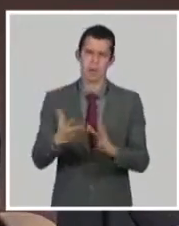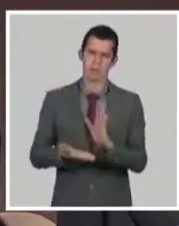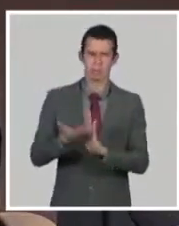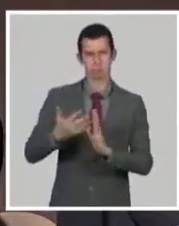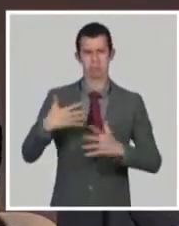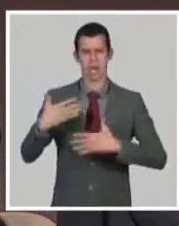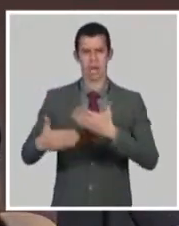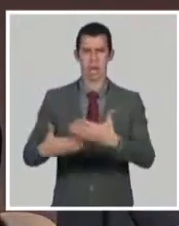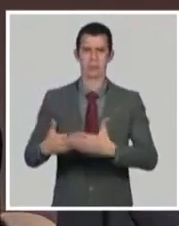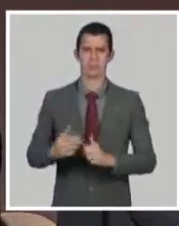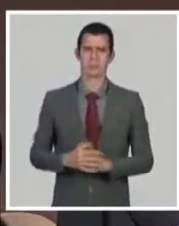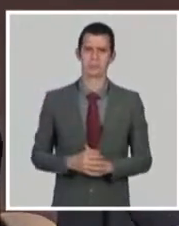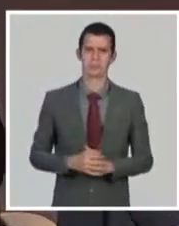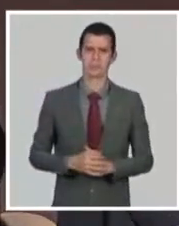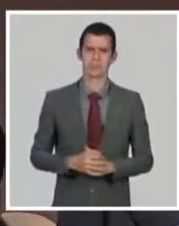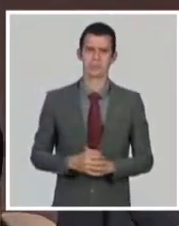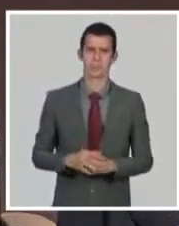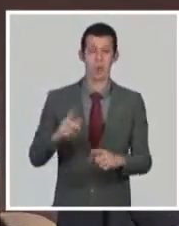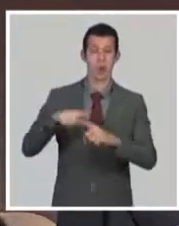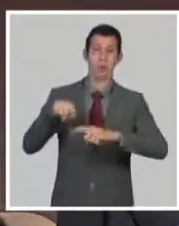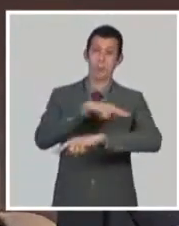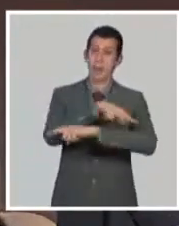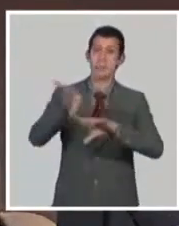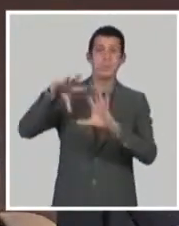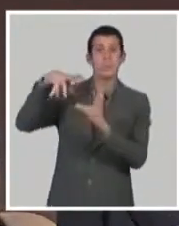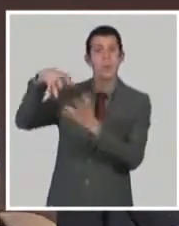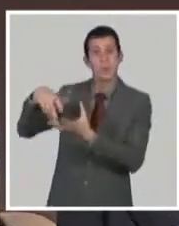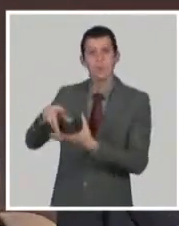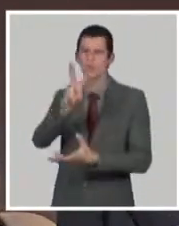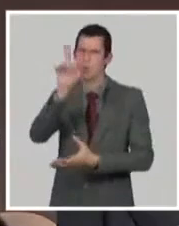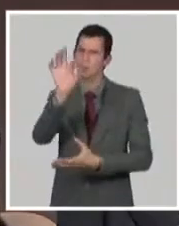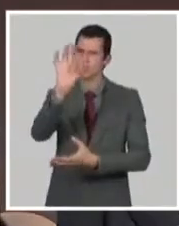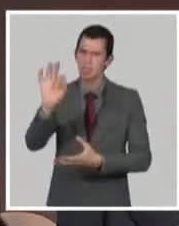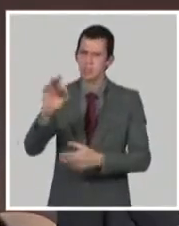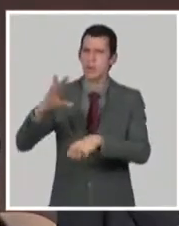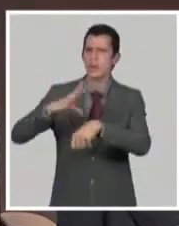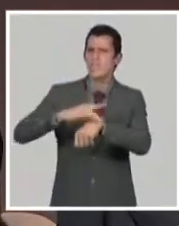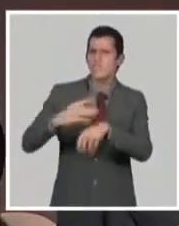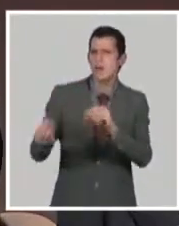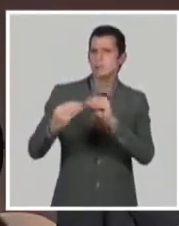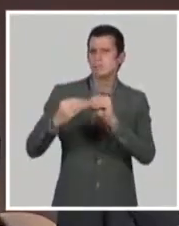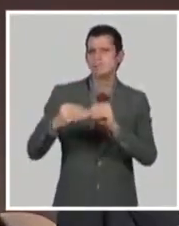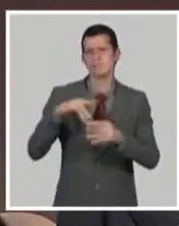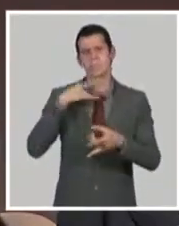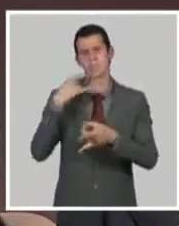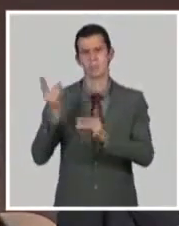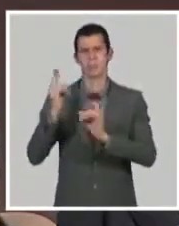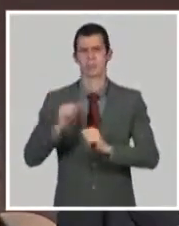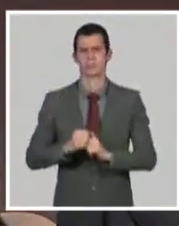2%, en nuestro país está por debajo, está hoy en 0.74. Lamentamos muchísimo